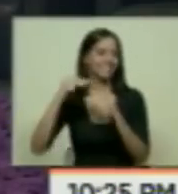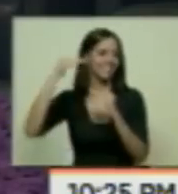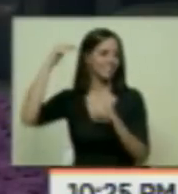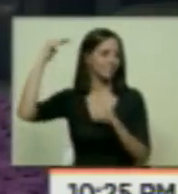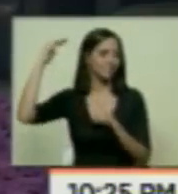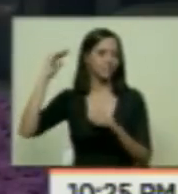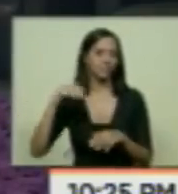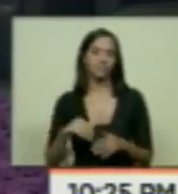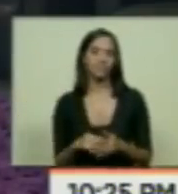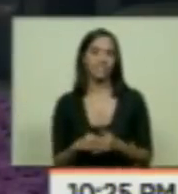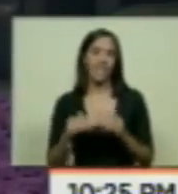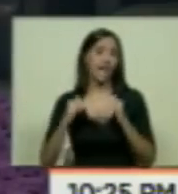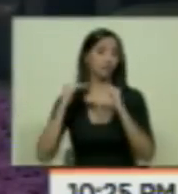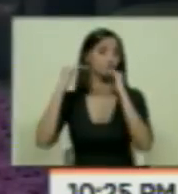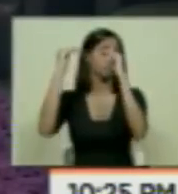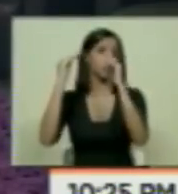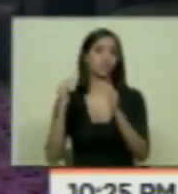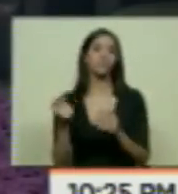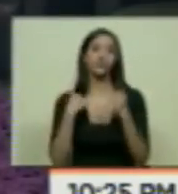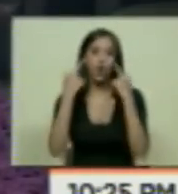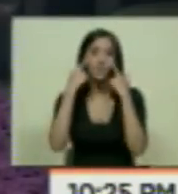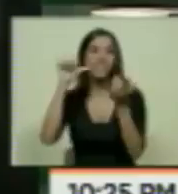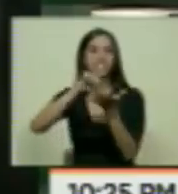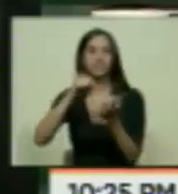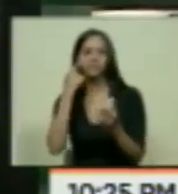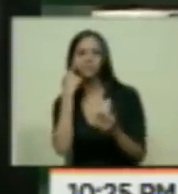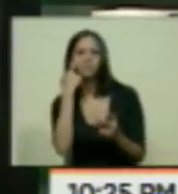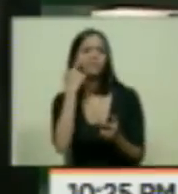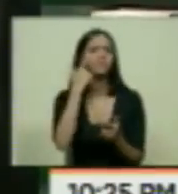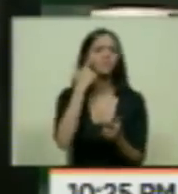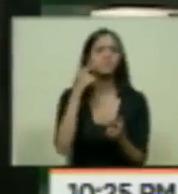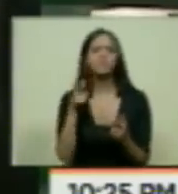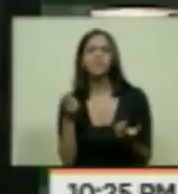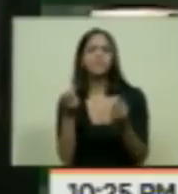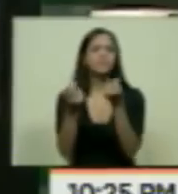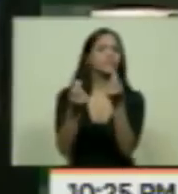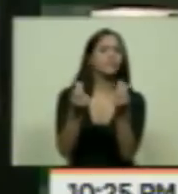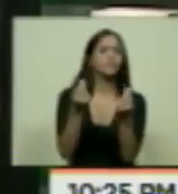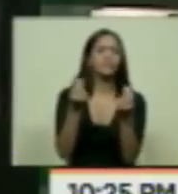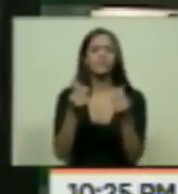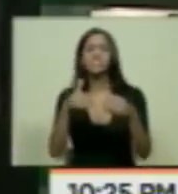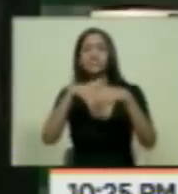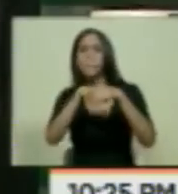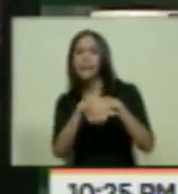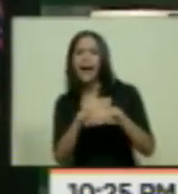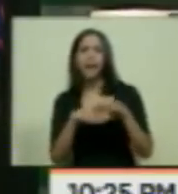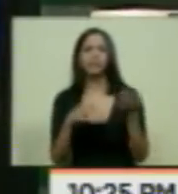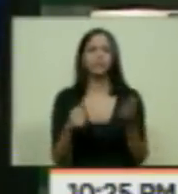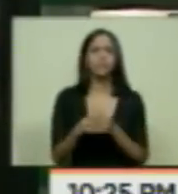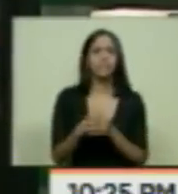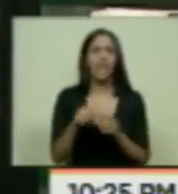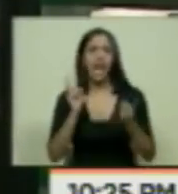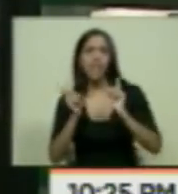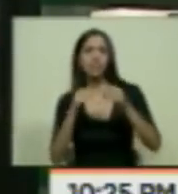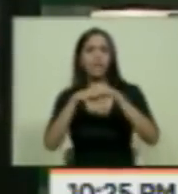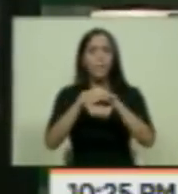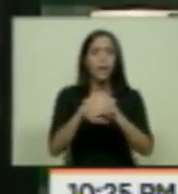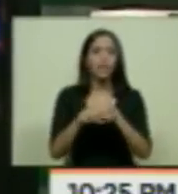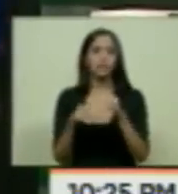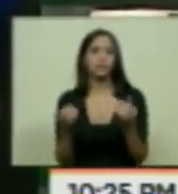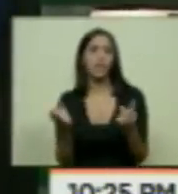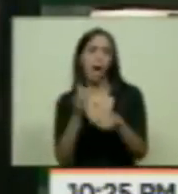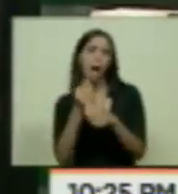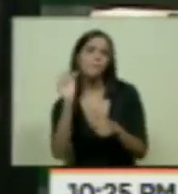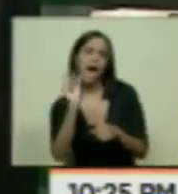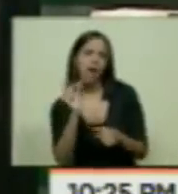ya está pasando. Yo estuve por ahí en el centro y estuve indagando. ¿Cómo está el tema de los precios? En algunos zapatos te consigues